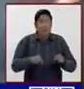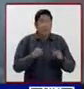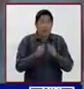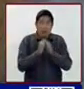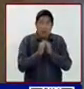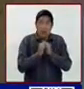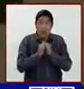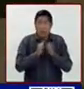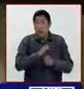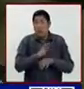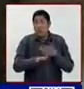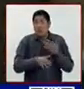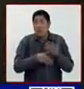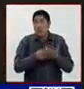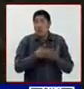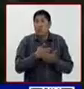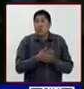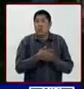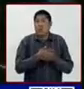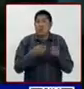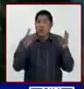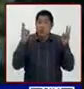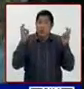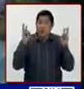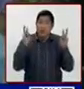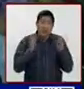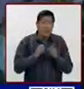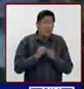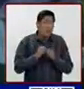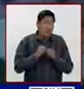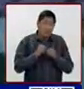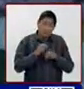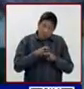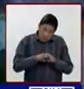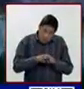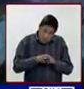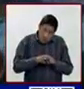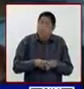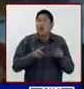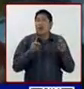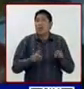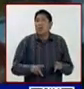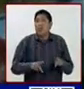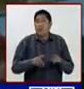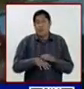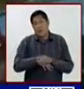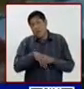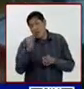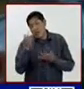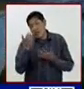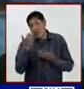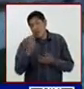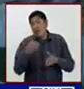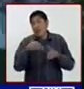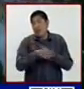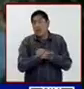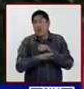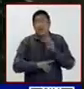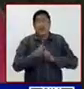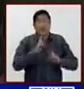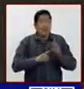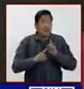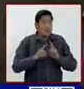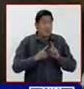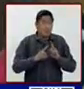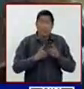están acompañando todo este velorio, lo voy a decir así. Y claro, ustedes ven gente que también había afuera que están esperando entrar. Algunas